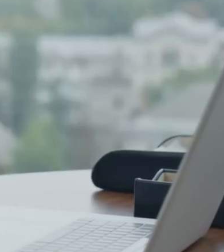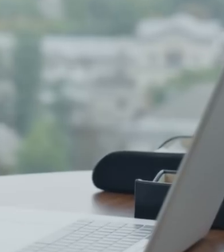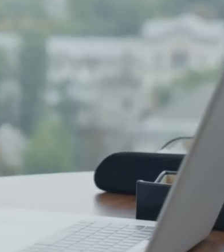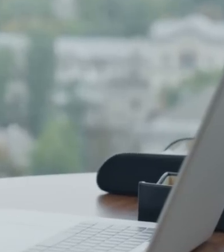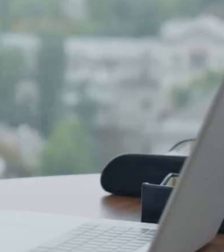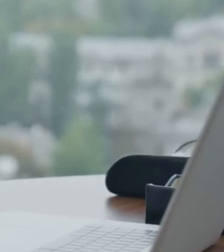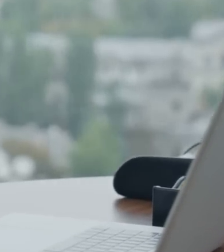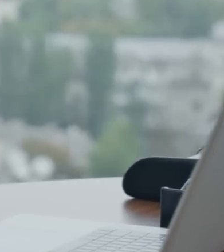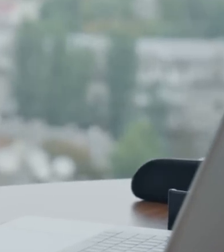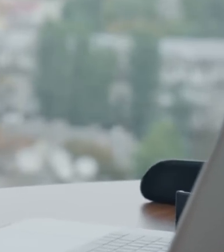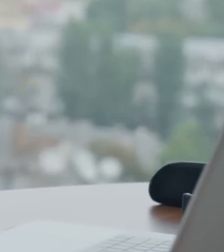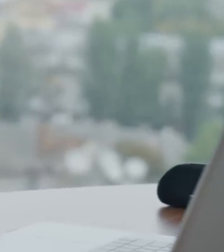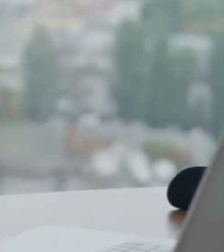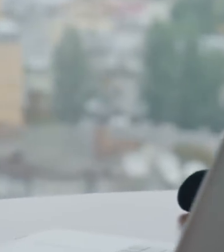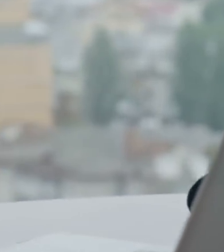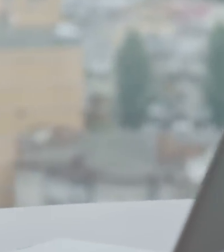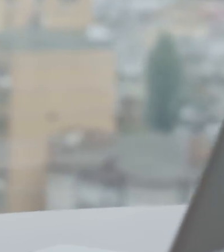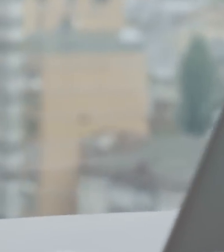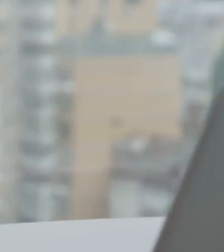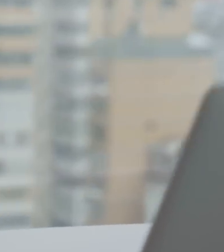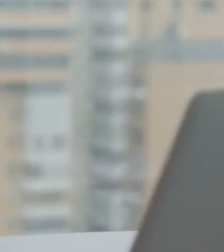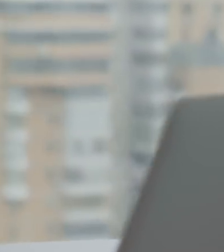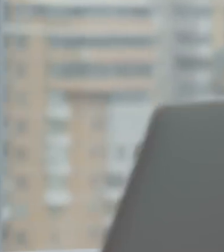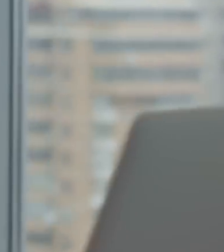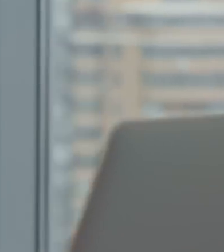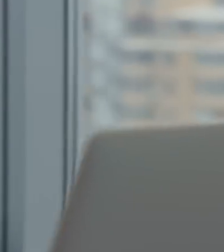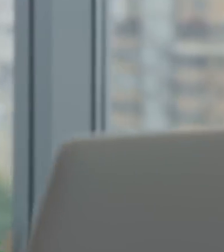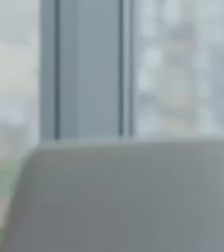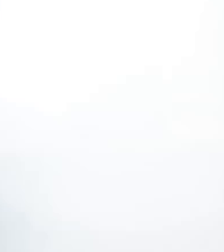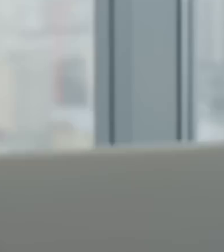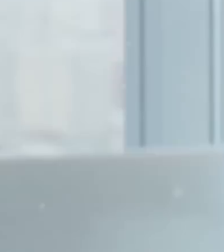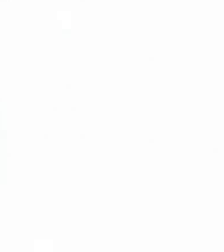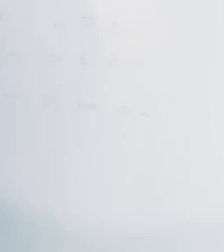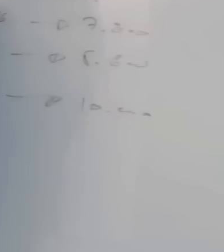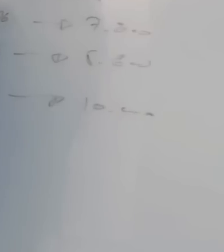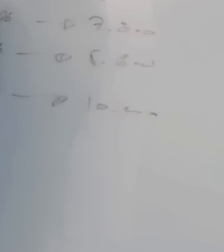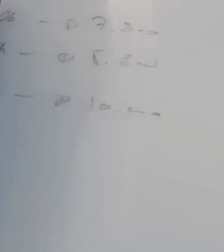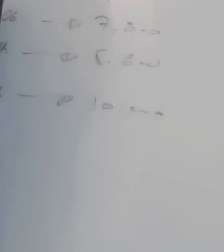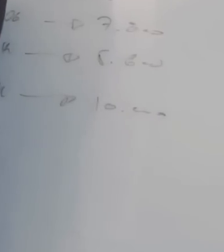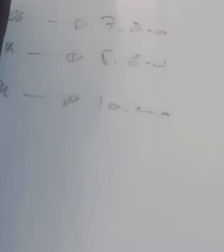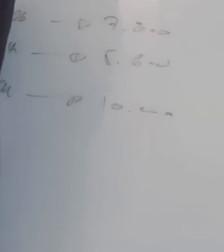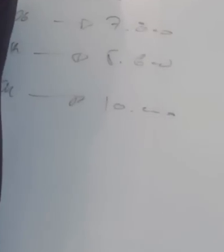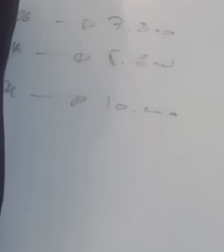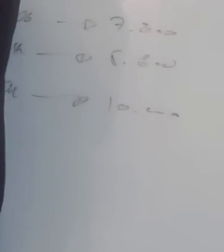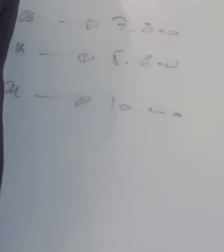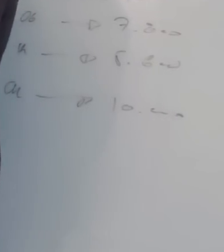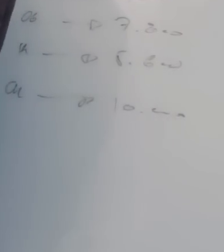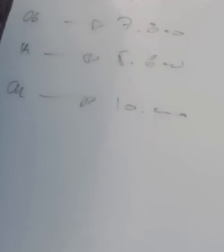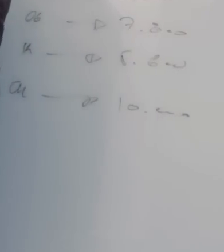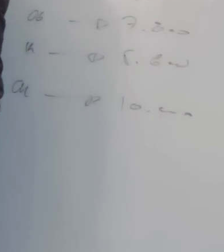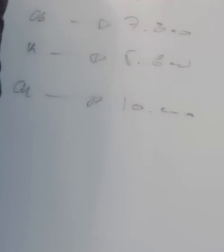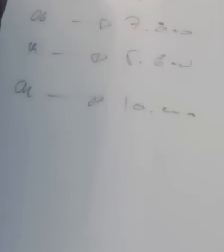Truenan una vez más las calificadoras extranjeras del futuro económico en México, donde las principales calificadoras de valores